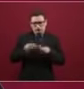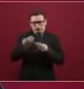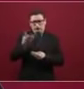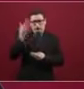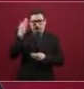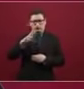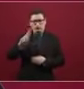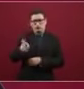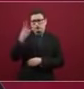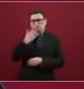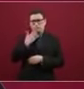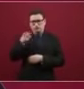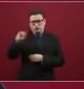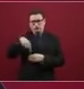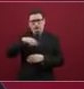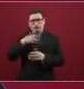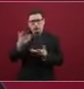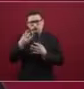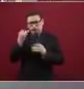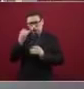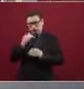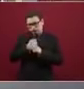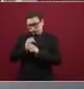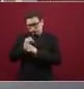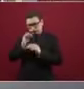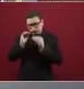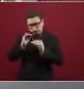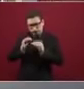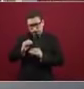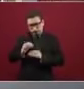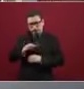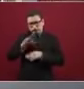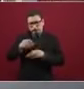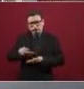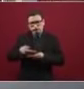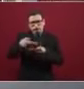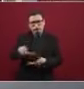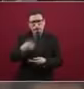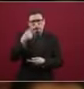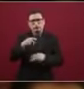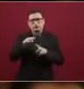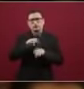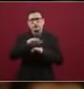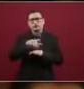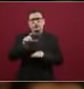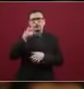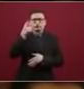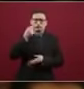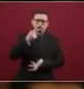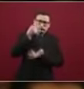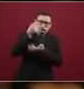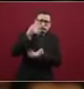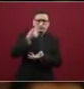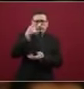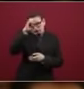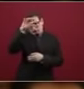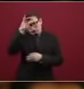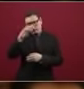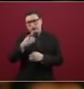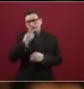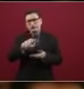la Universidad de Sonora, académicos de la Universidad de Sonora, al respecto del fondo minero, en donde se habla de que, bueno, en los primeros